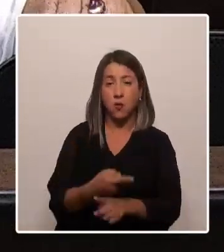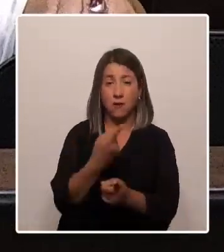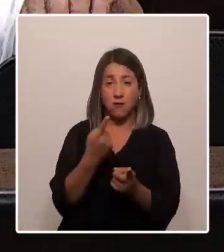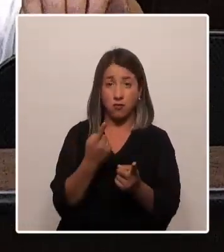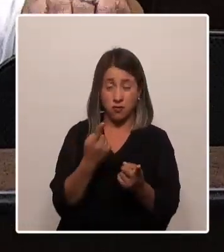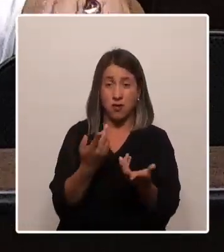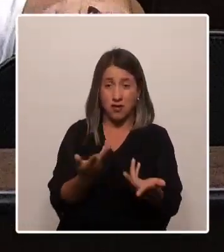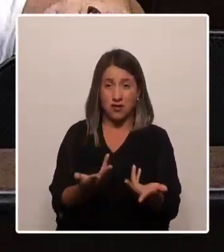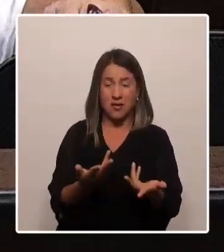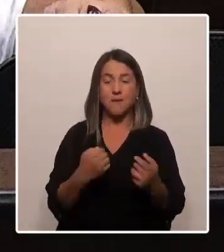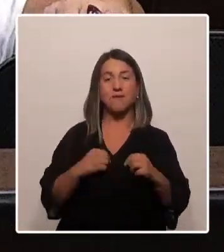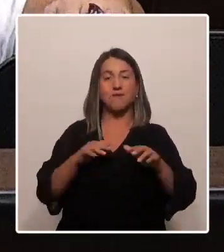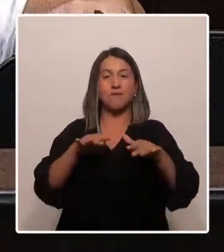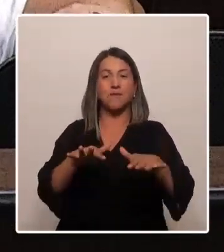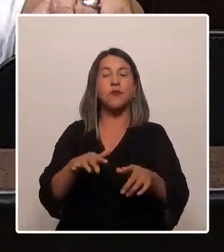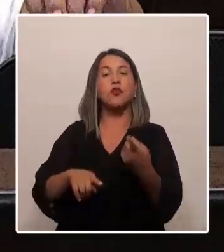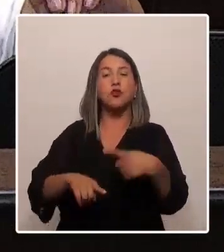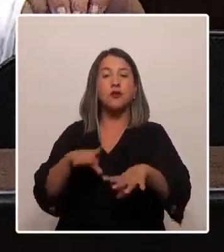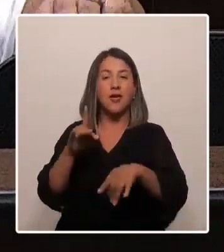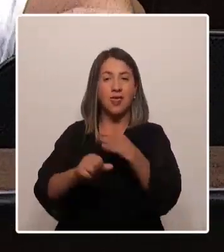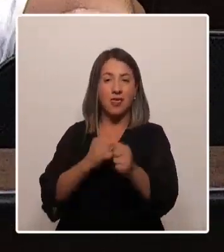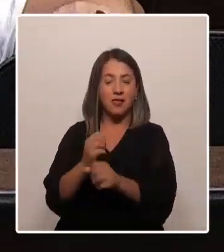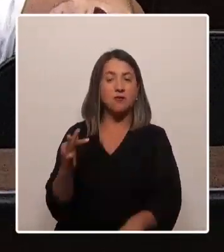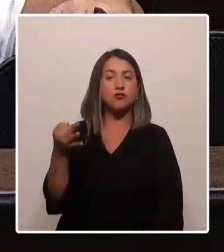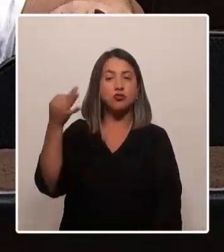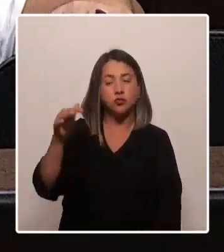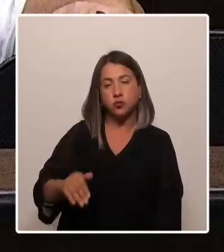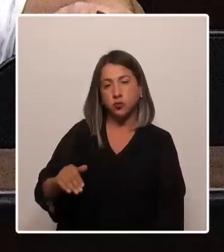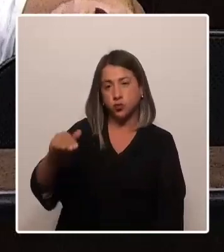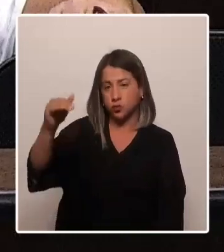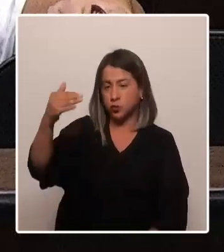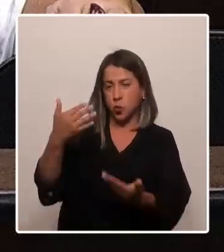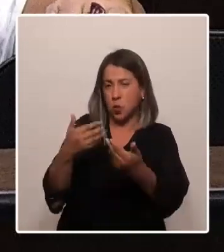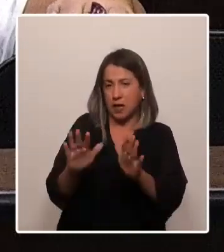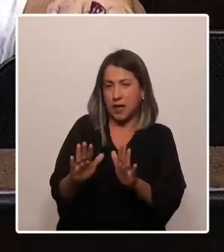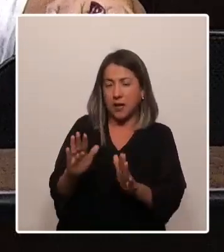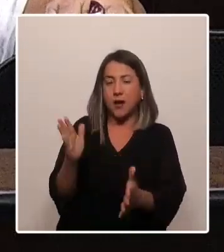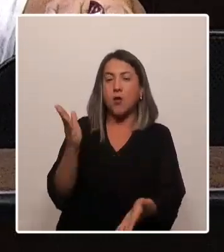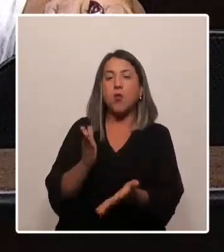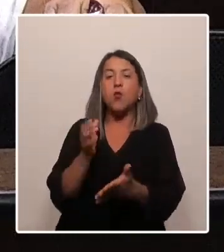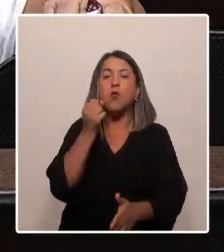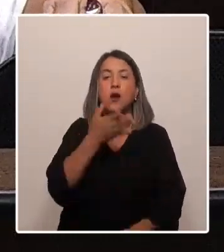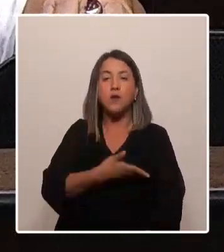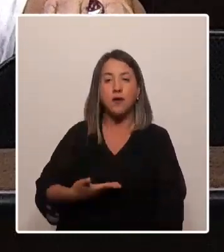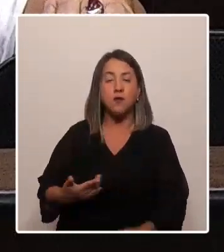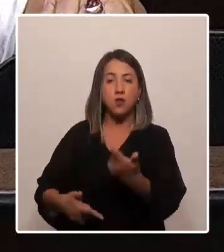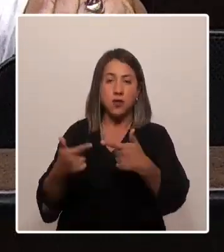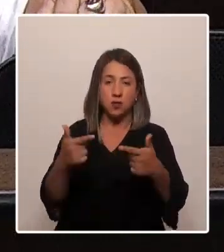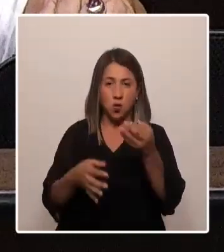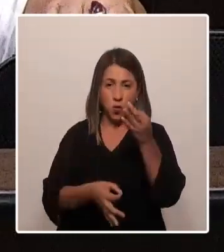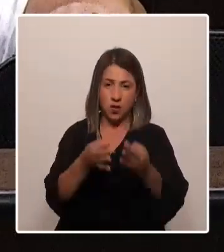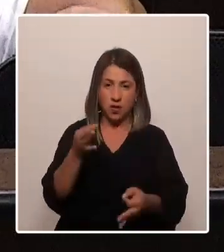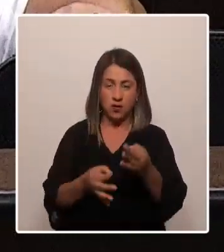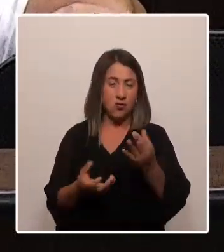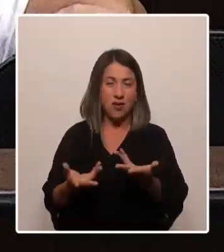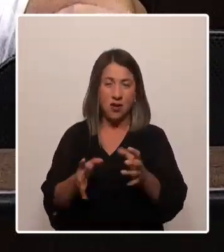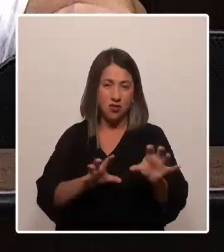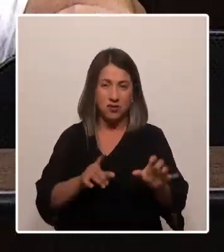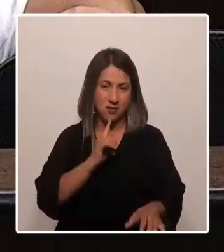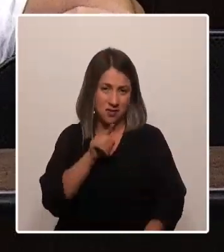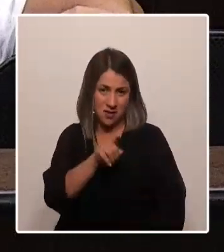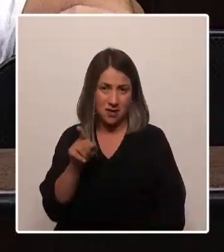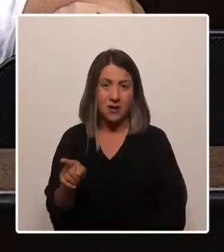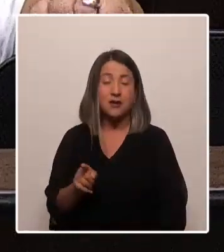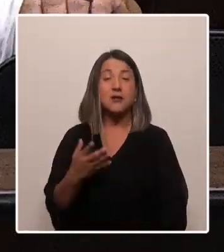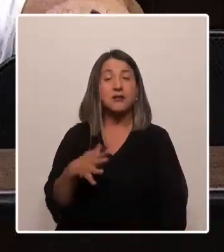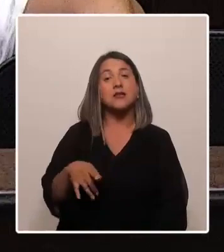a las generaciones futuras, cualquiera sea el régimen jurídico y titularidad de dichos bienes. A lo largo de la vida de nuestro país,